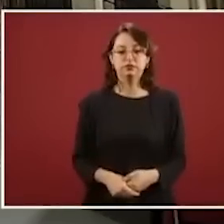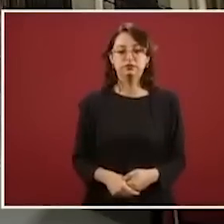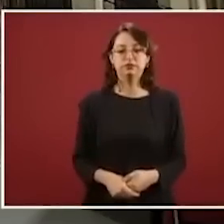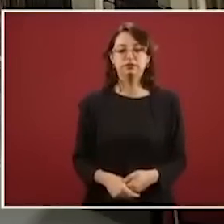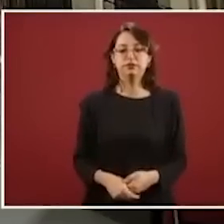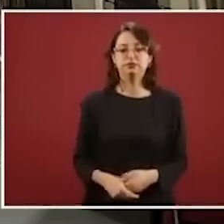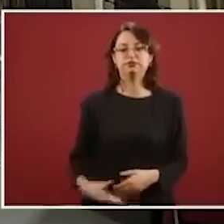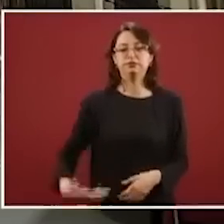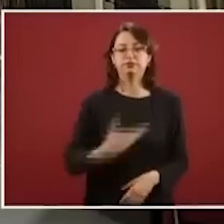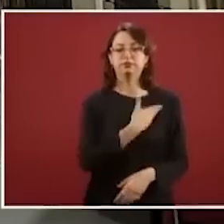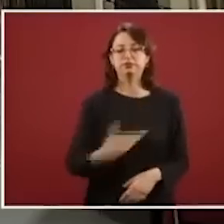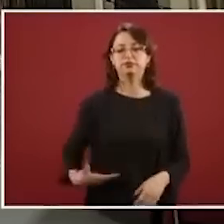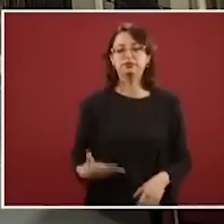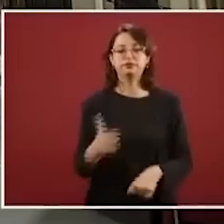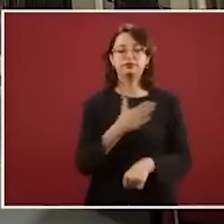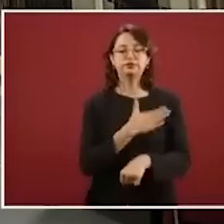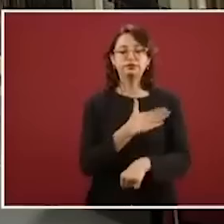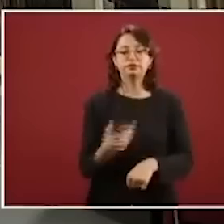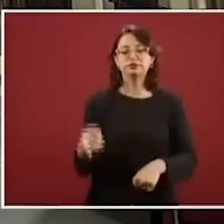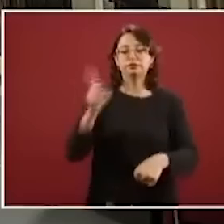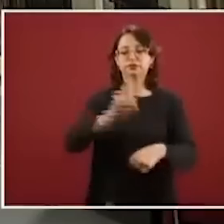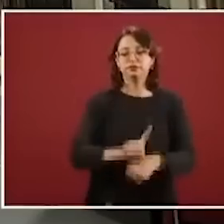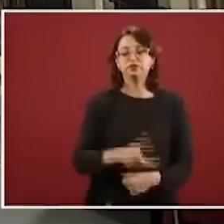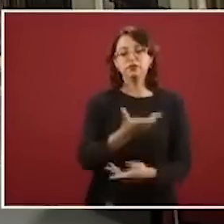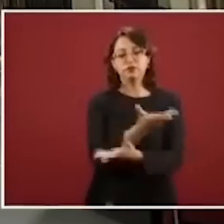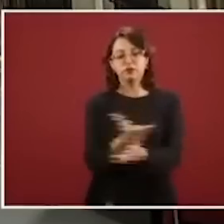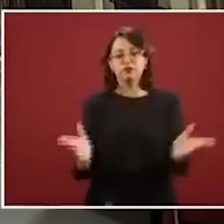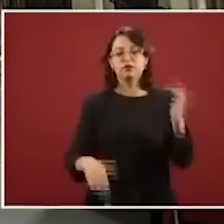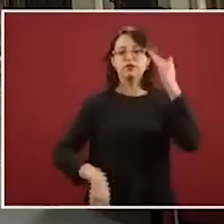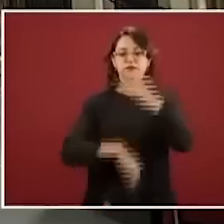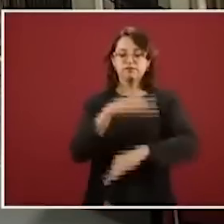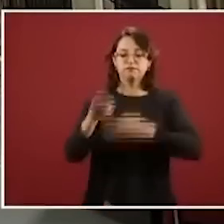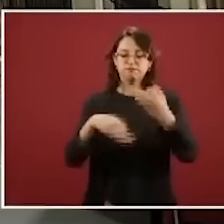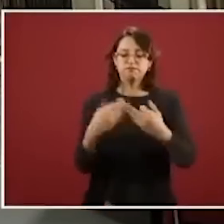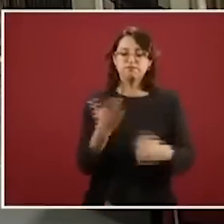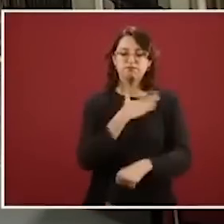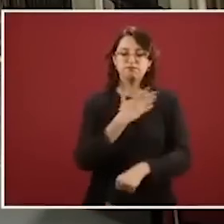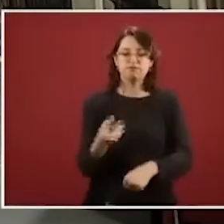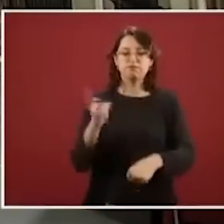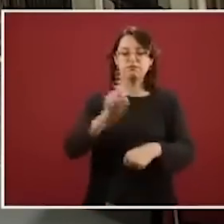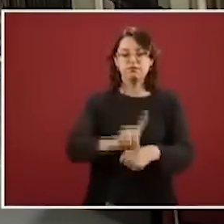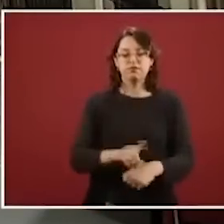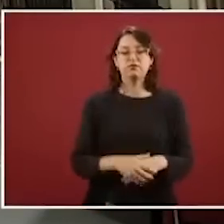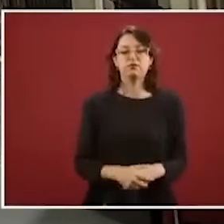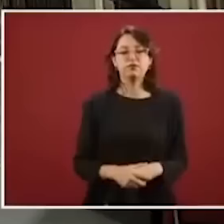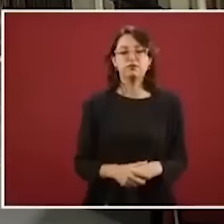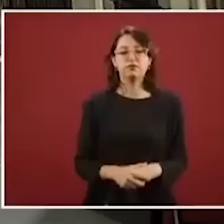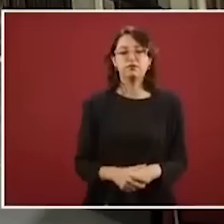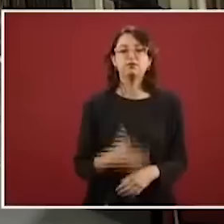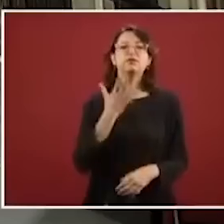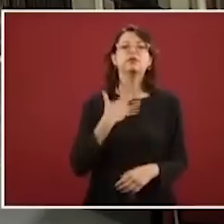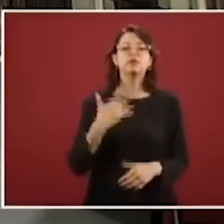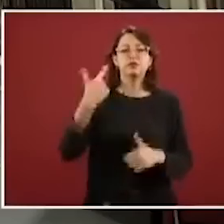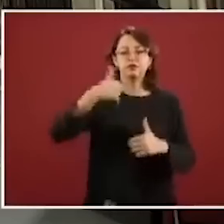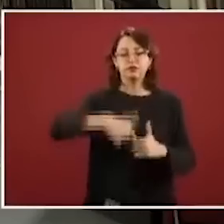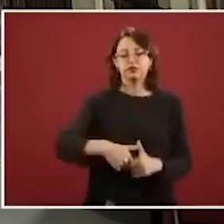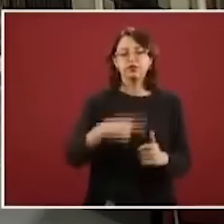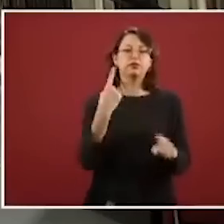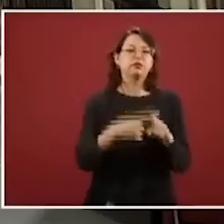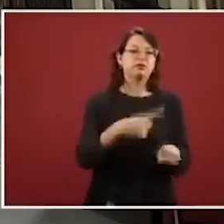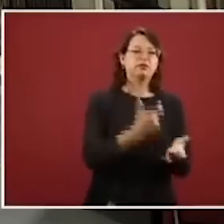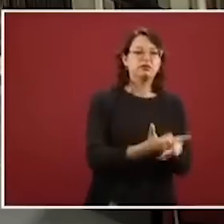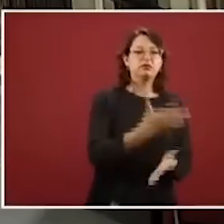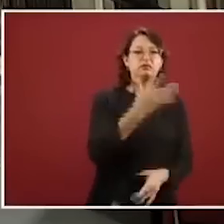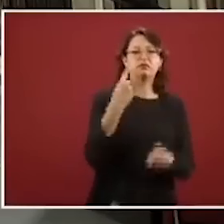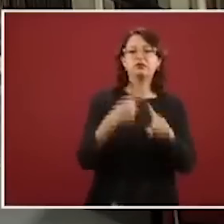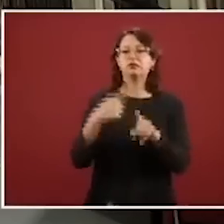Señor presidente, buenos días a todos y a todas ustedes. ¿Quién es quién en los combustibles? En